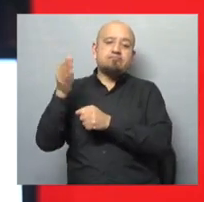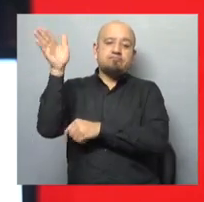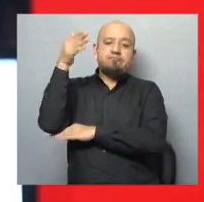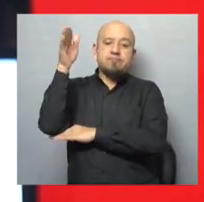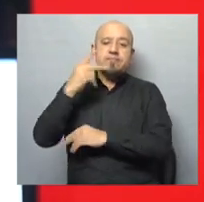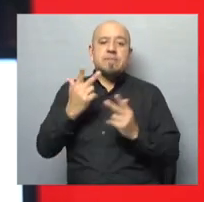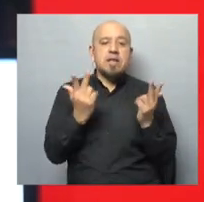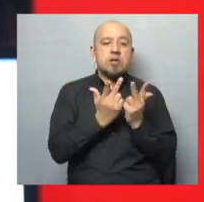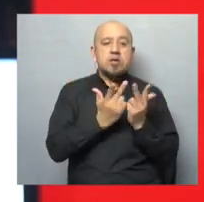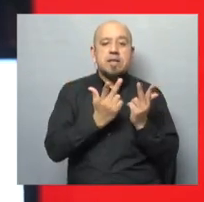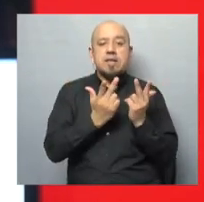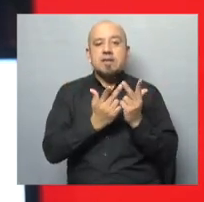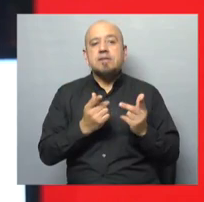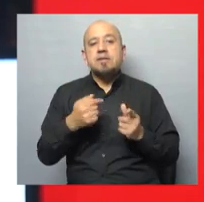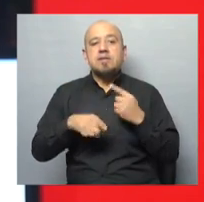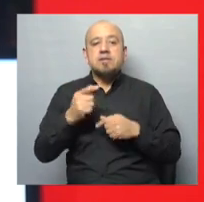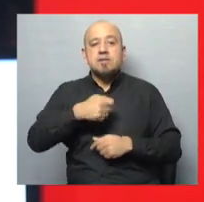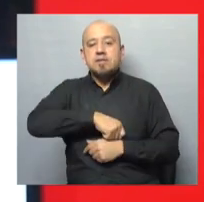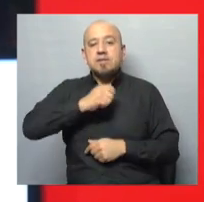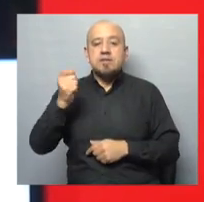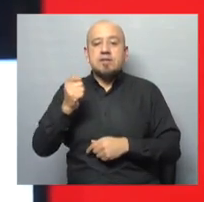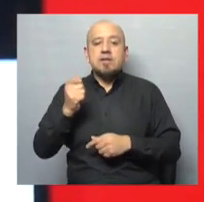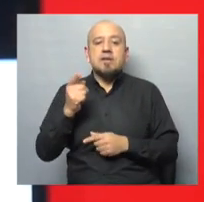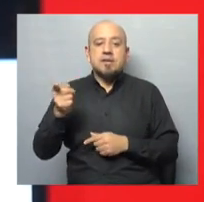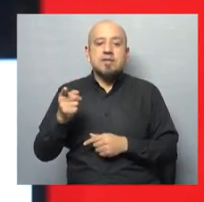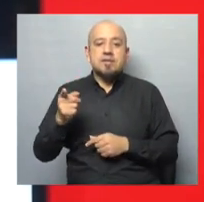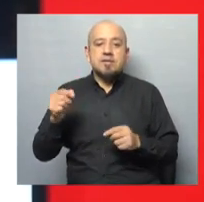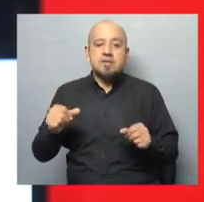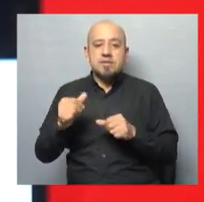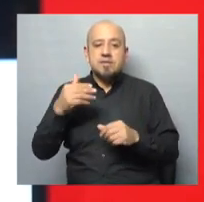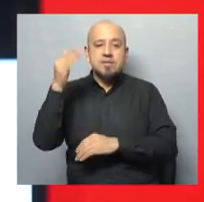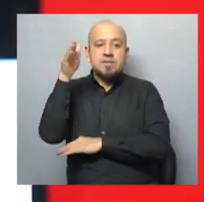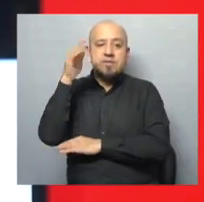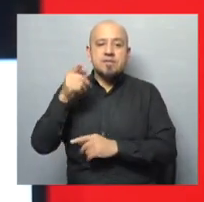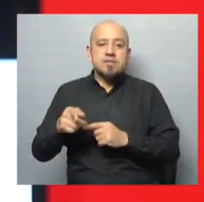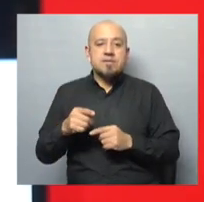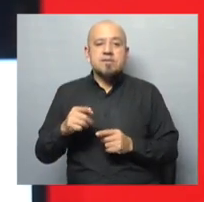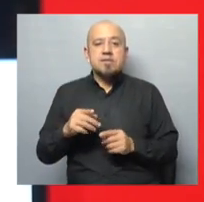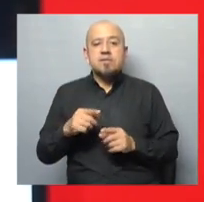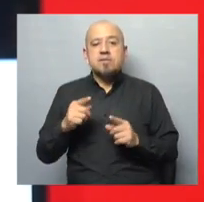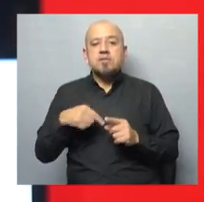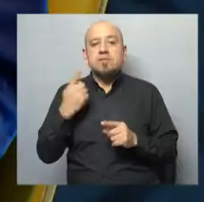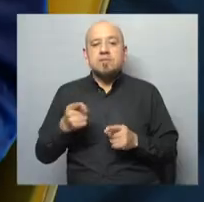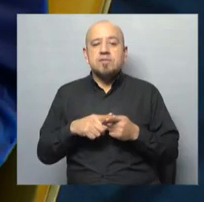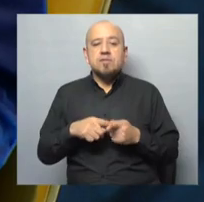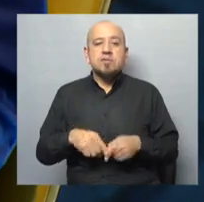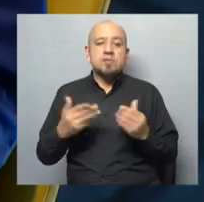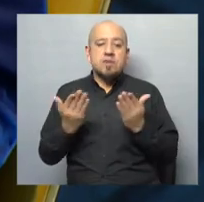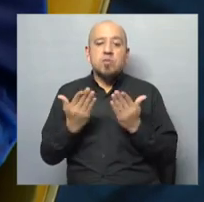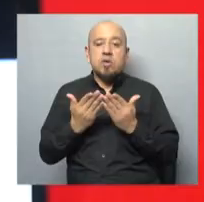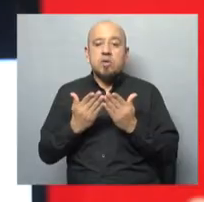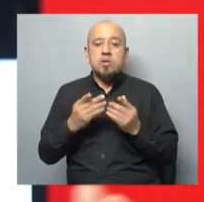uno que haga de lavalleja bueno que tiene la bandera sino bien ha sido uno de los otros oriental que era es un buen estudiante